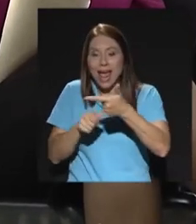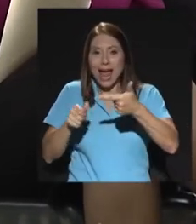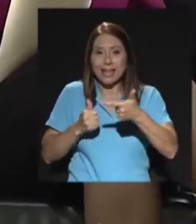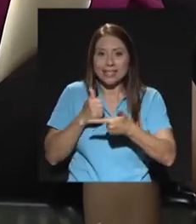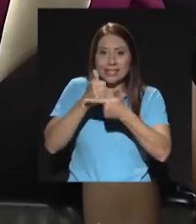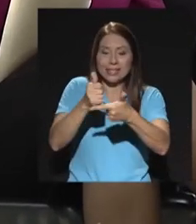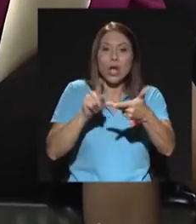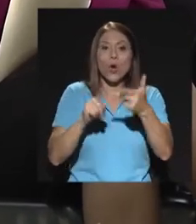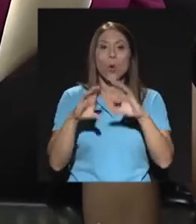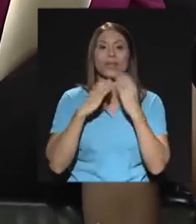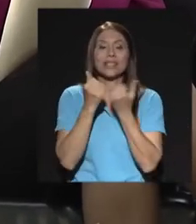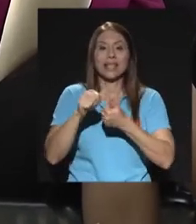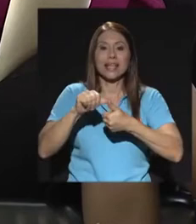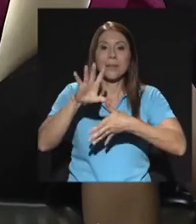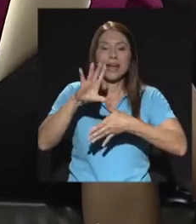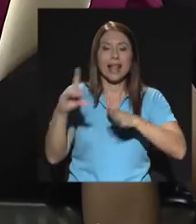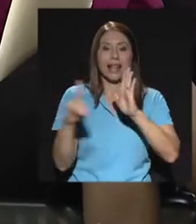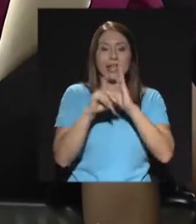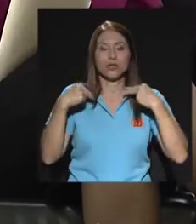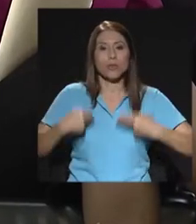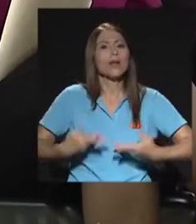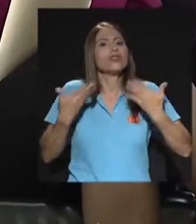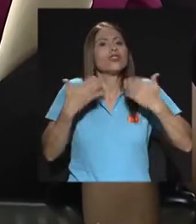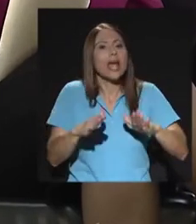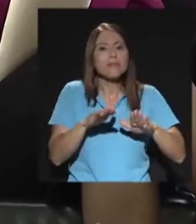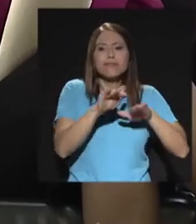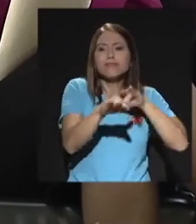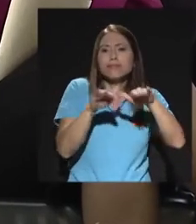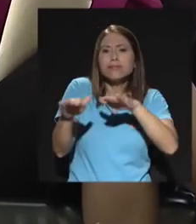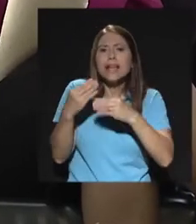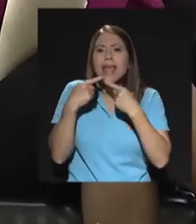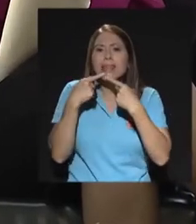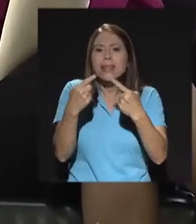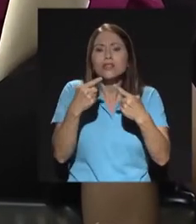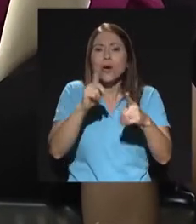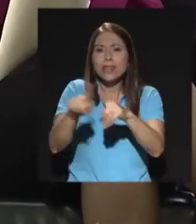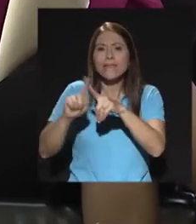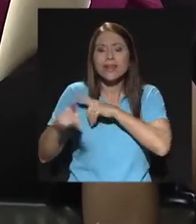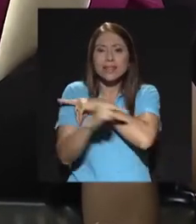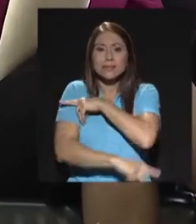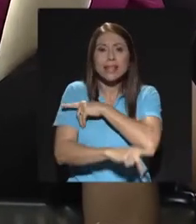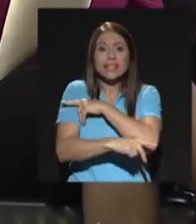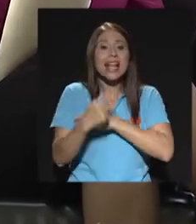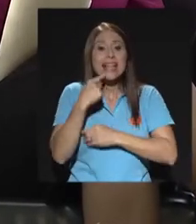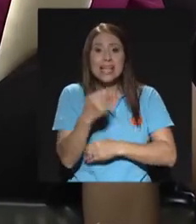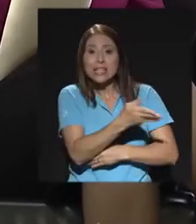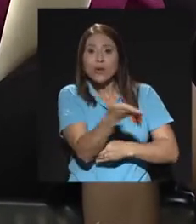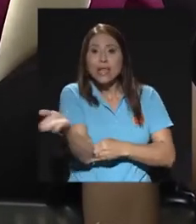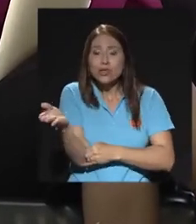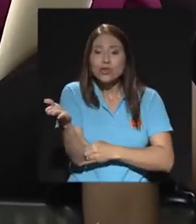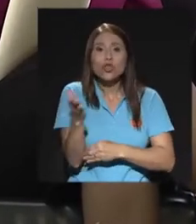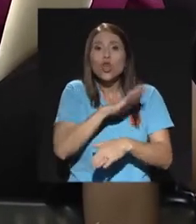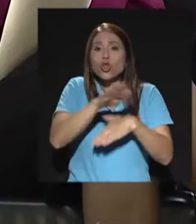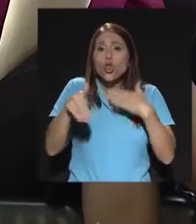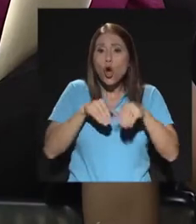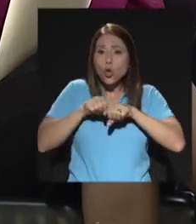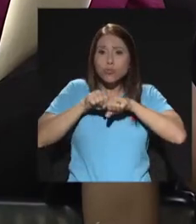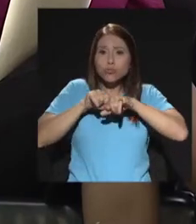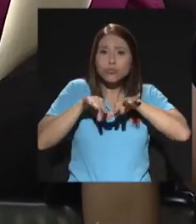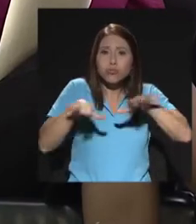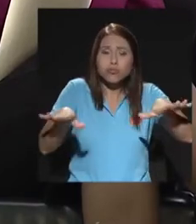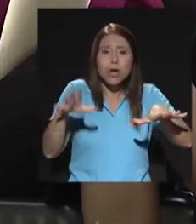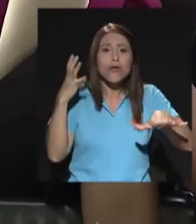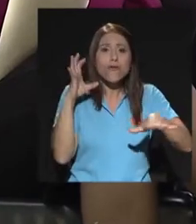Derechos Humanos, le ha dicho a los estados. Y le ha dicho a los estados que la radiodifusión debe ser expresamente regulada. Y no solo